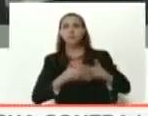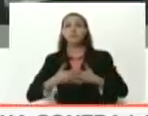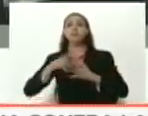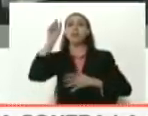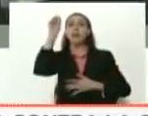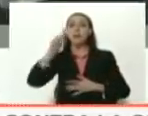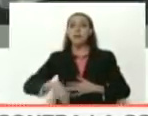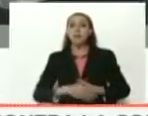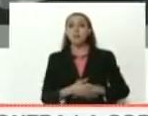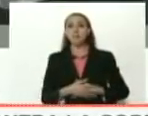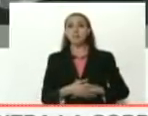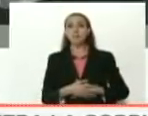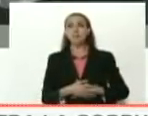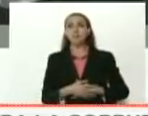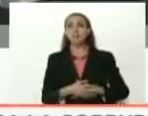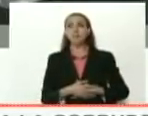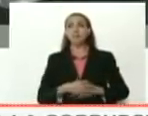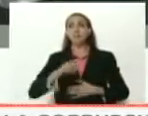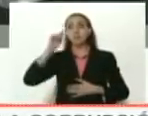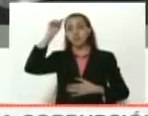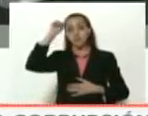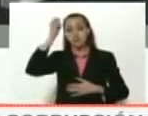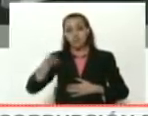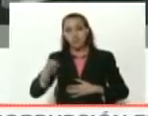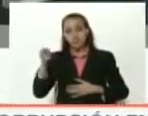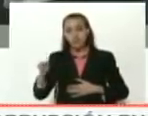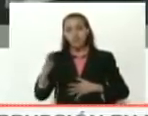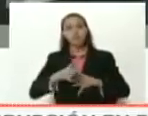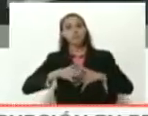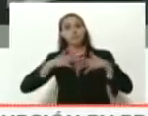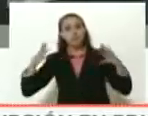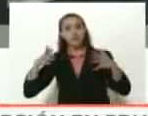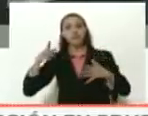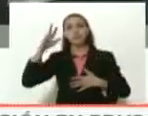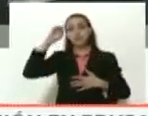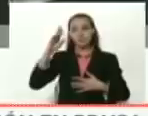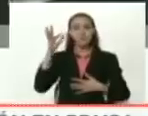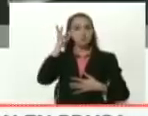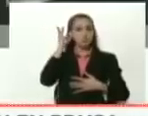también es recordar al más grande feminista que